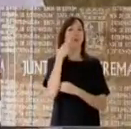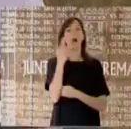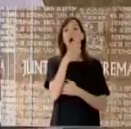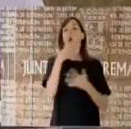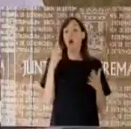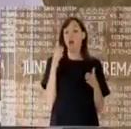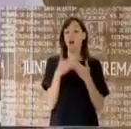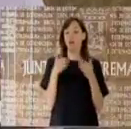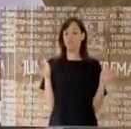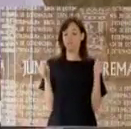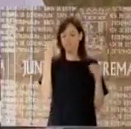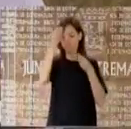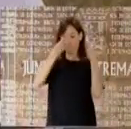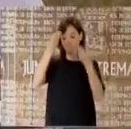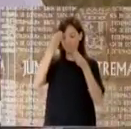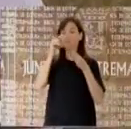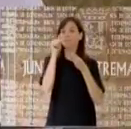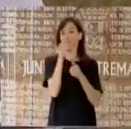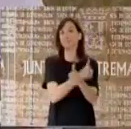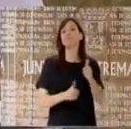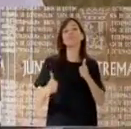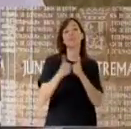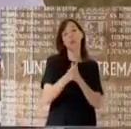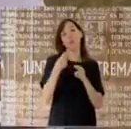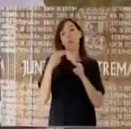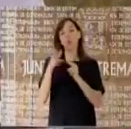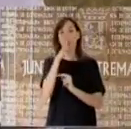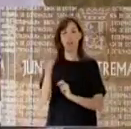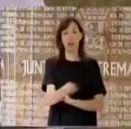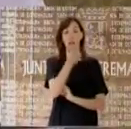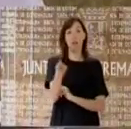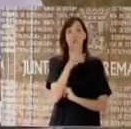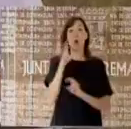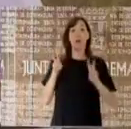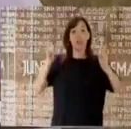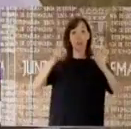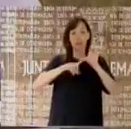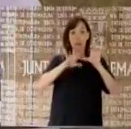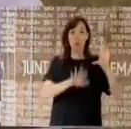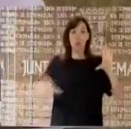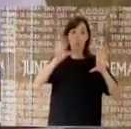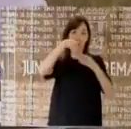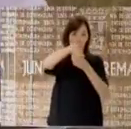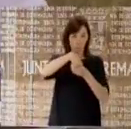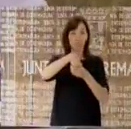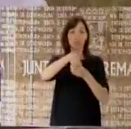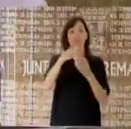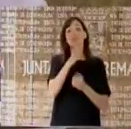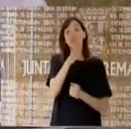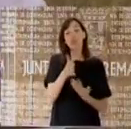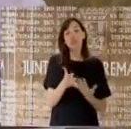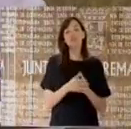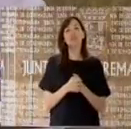esta legislatura es la política de regadío, la acción sobre el regadío en nuestra comunidad autónoma. Por